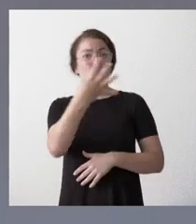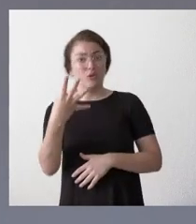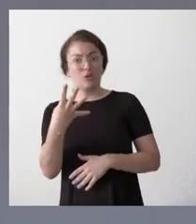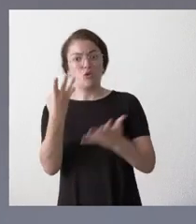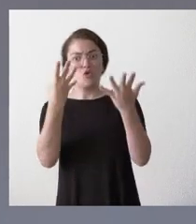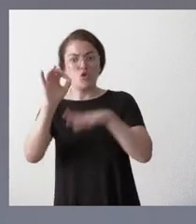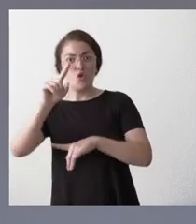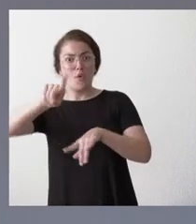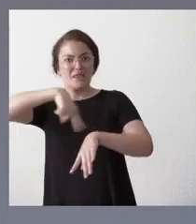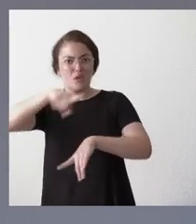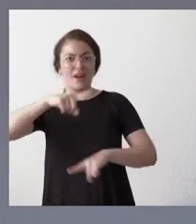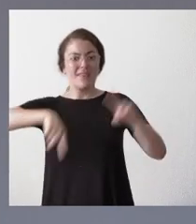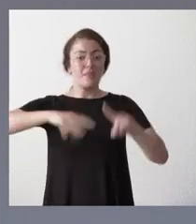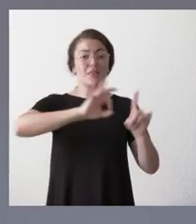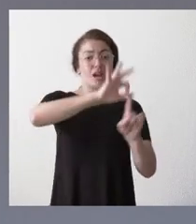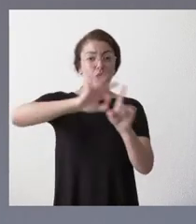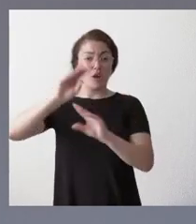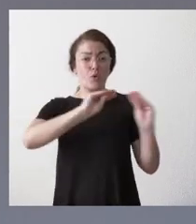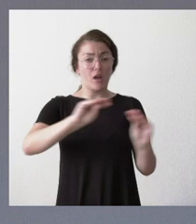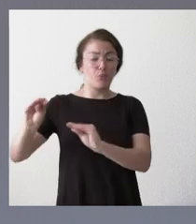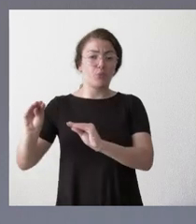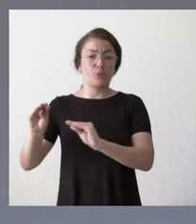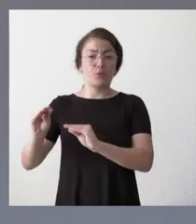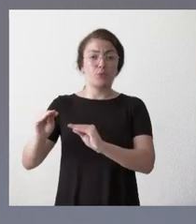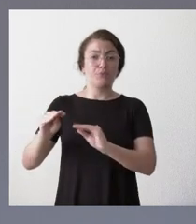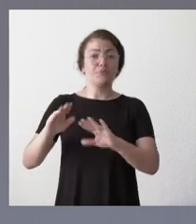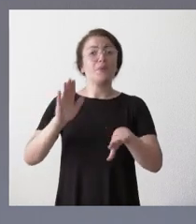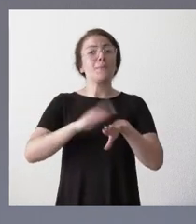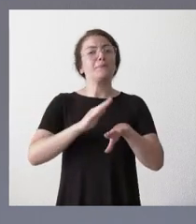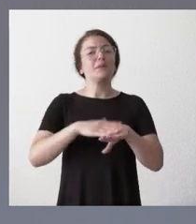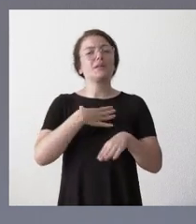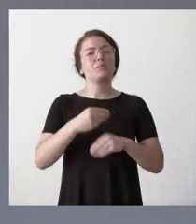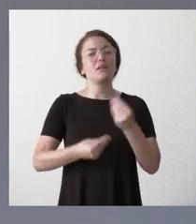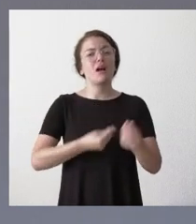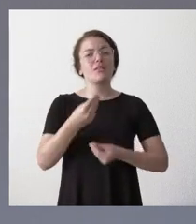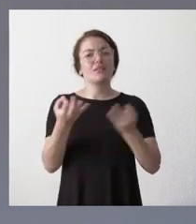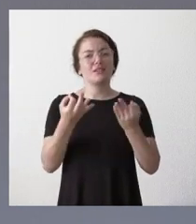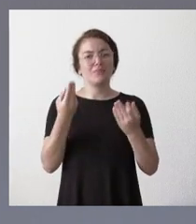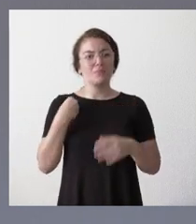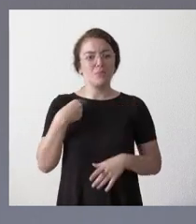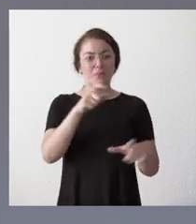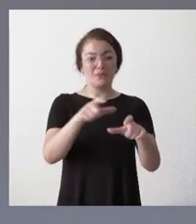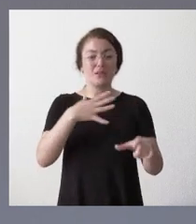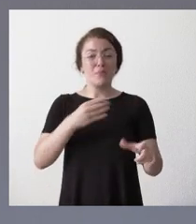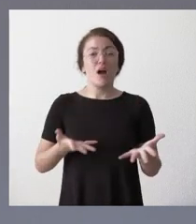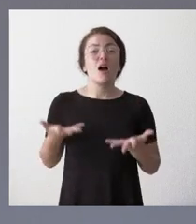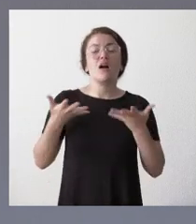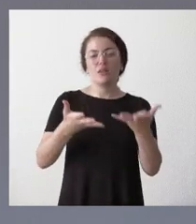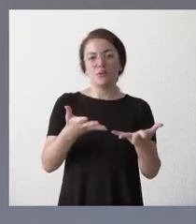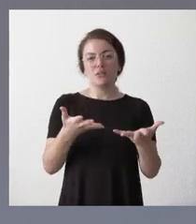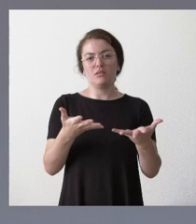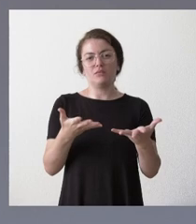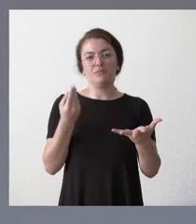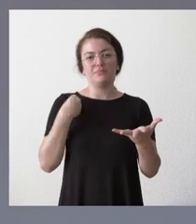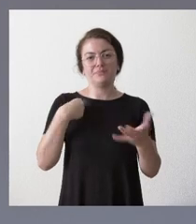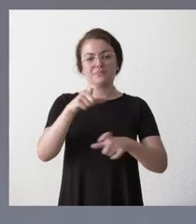en función de los grados, de manera que se les pueda ayudar a estas personas que viven en todos estos